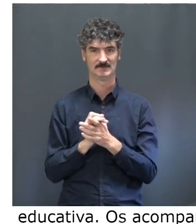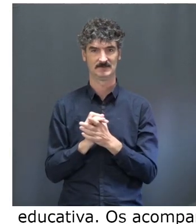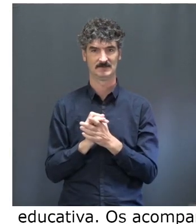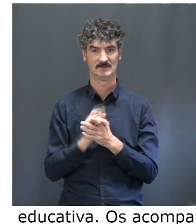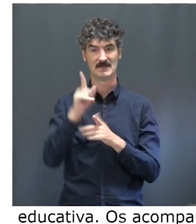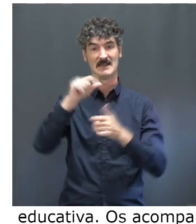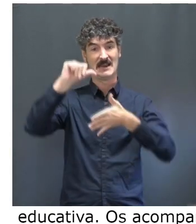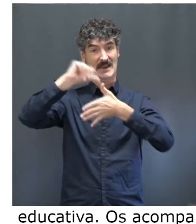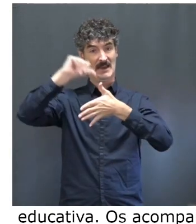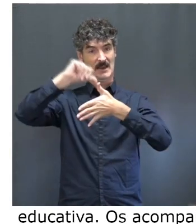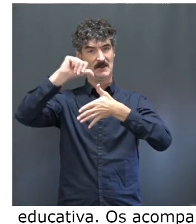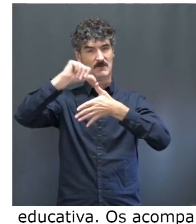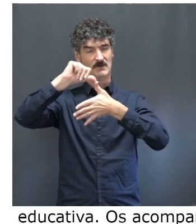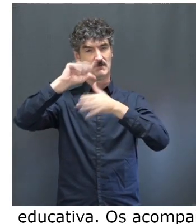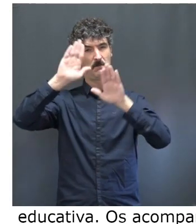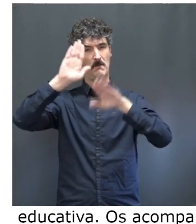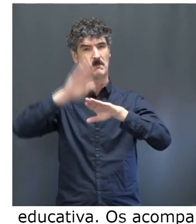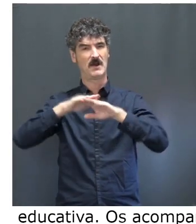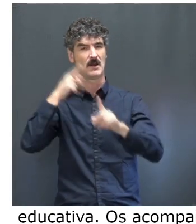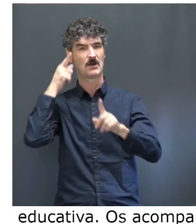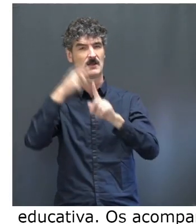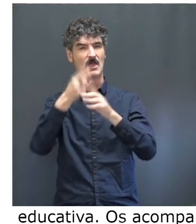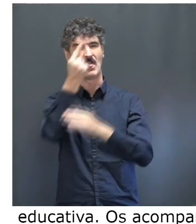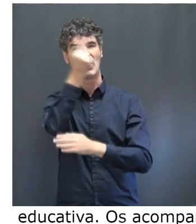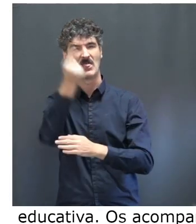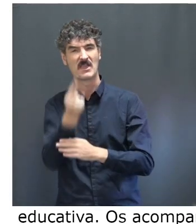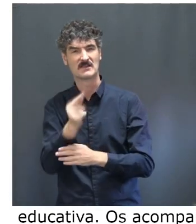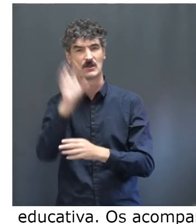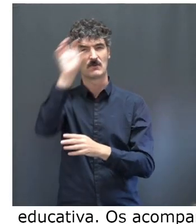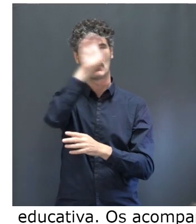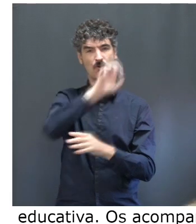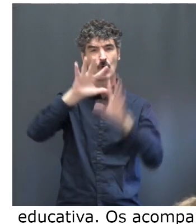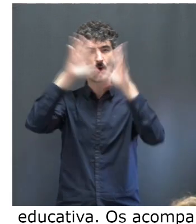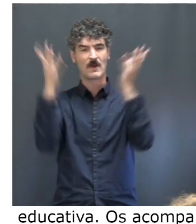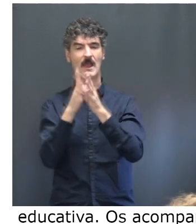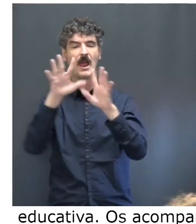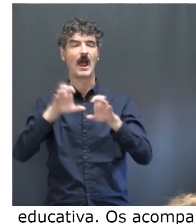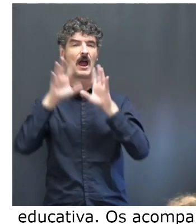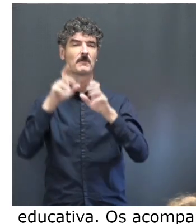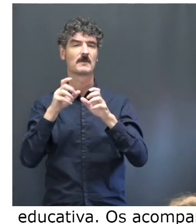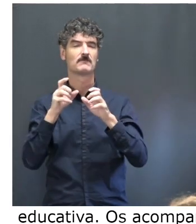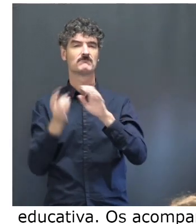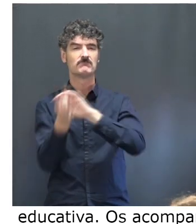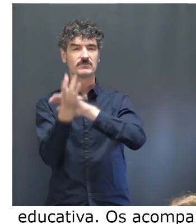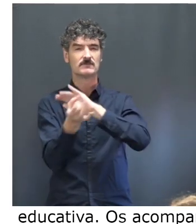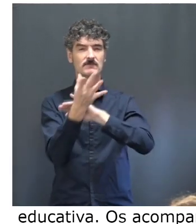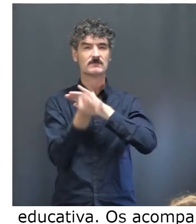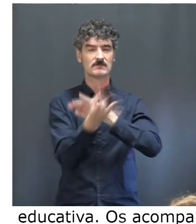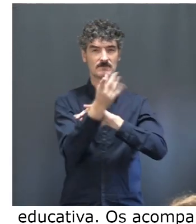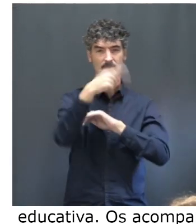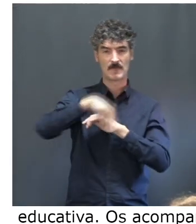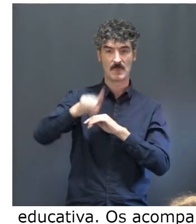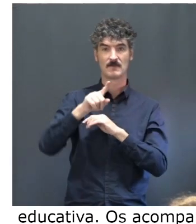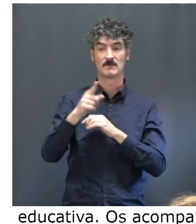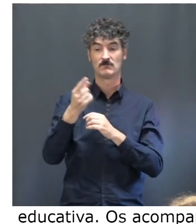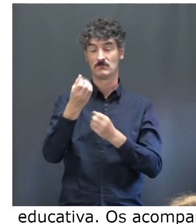en Iberoamérica en pro del diseño universal para el aprendizaje, ¿no? Y las iniciativas, y cómo también pues vemos esto, como